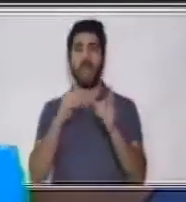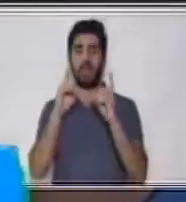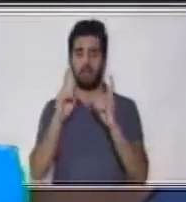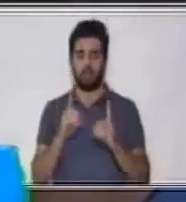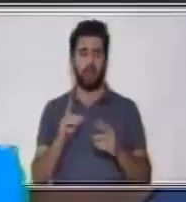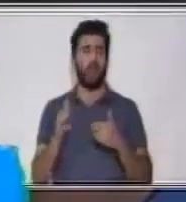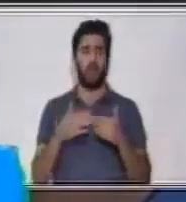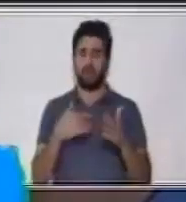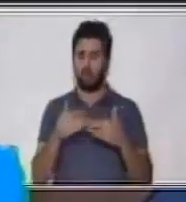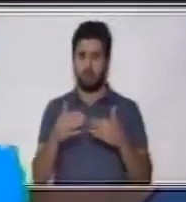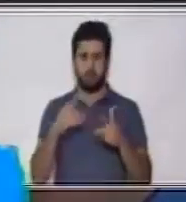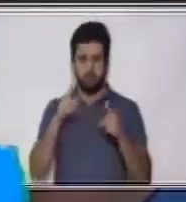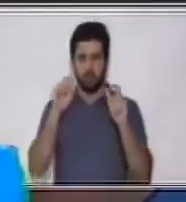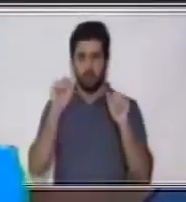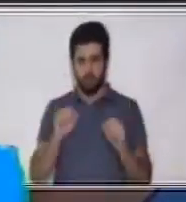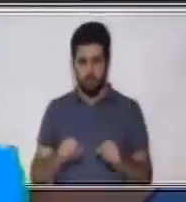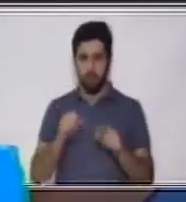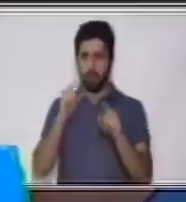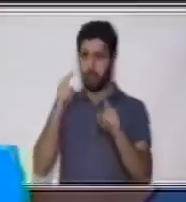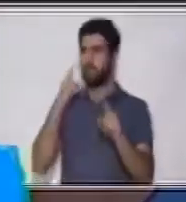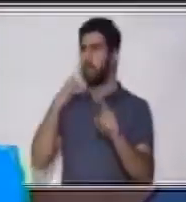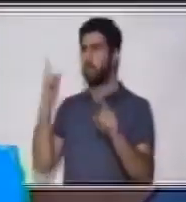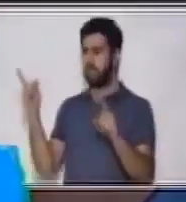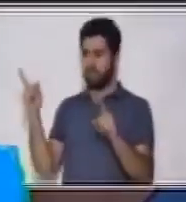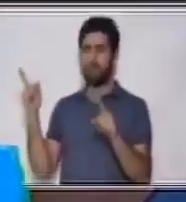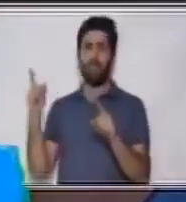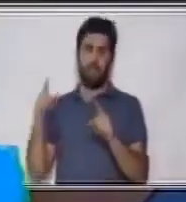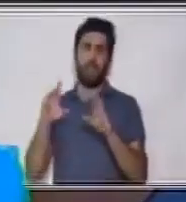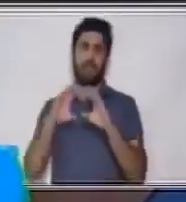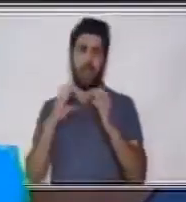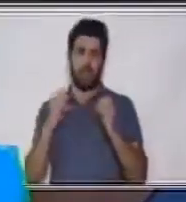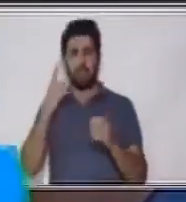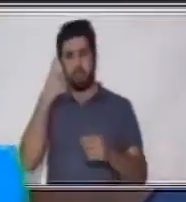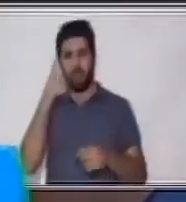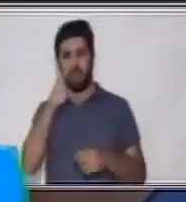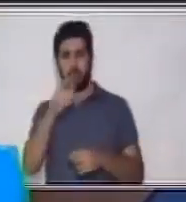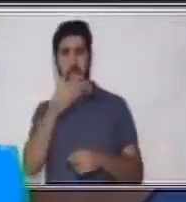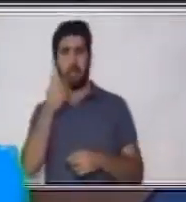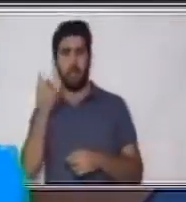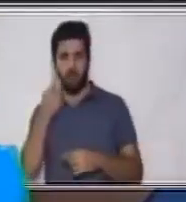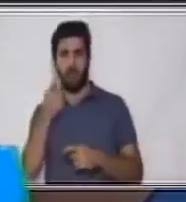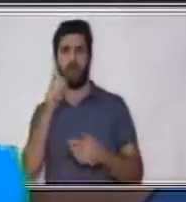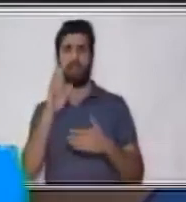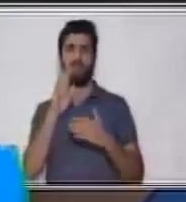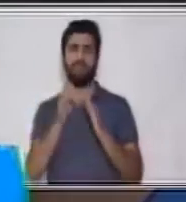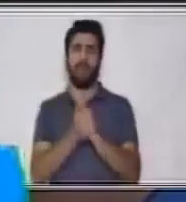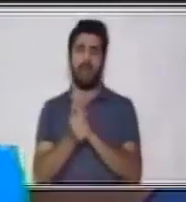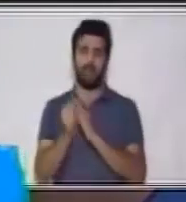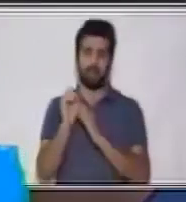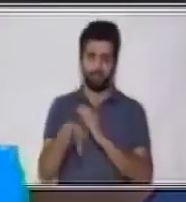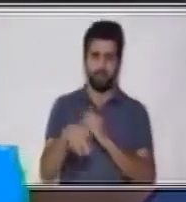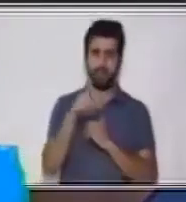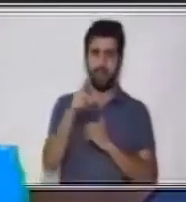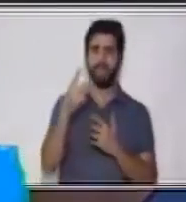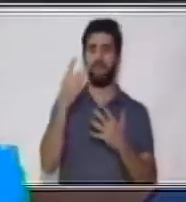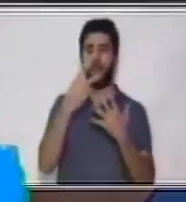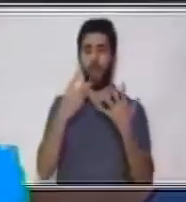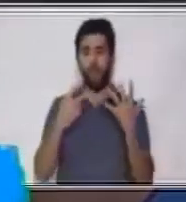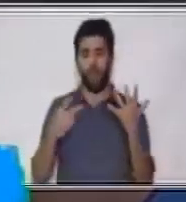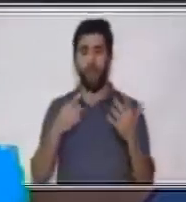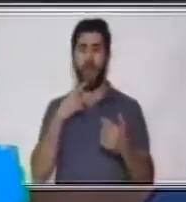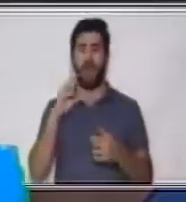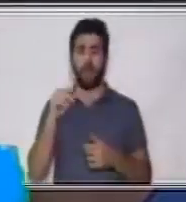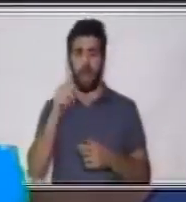tema les ayudará a ejercitar habilidades y destrezas como la atención,